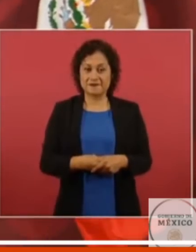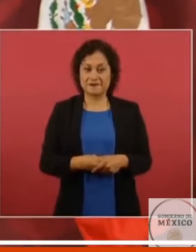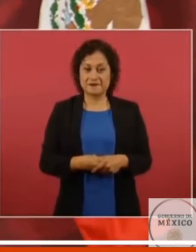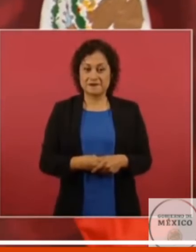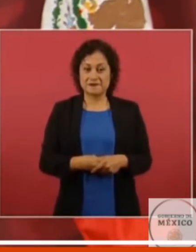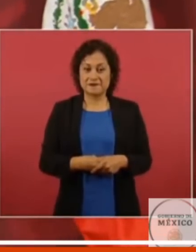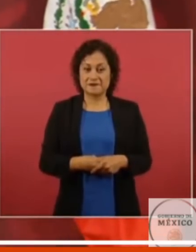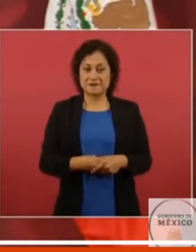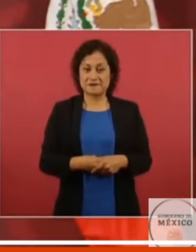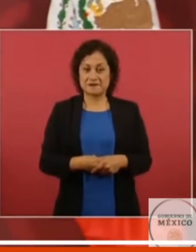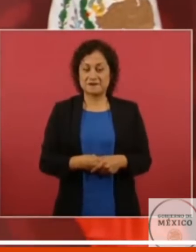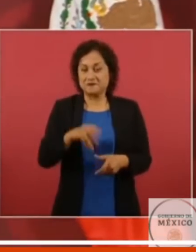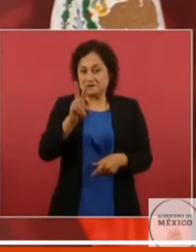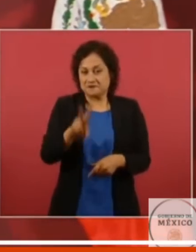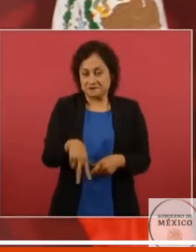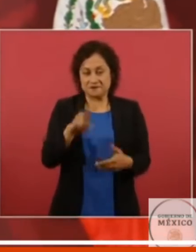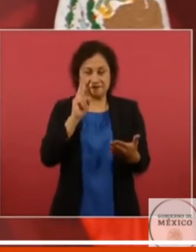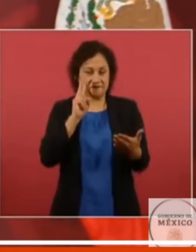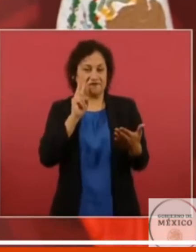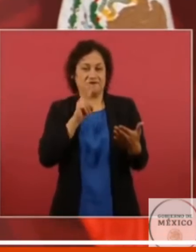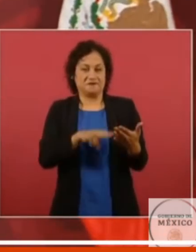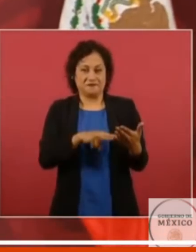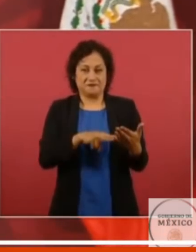No bosteza uno